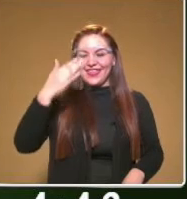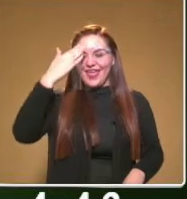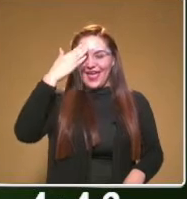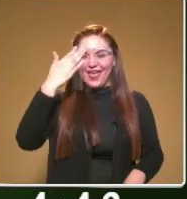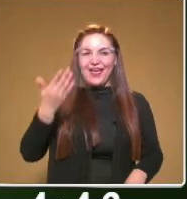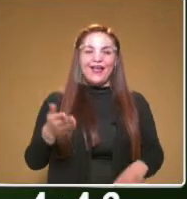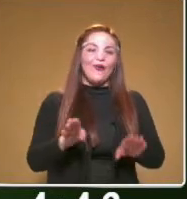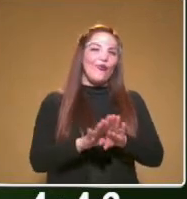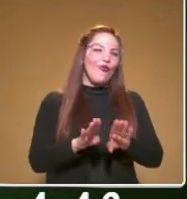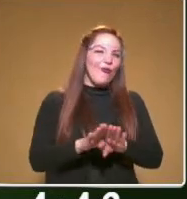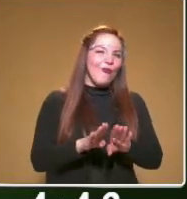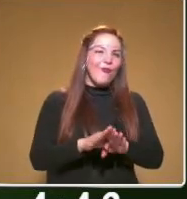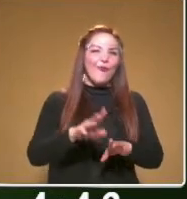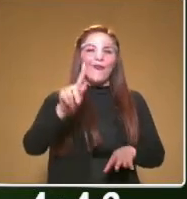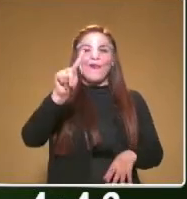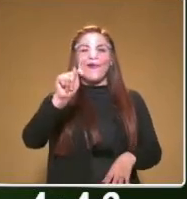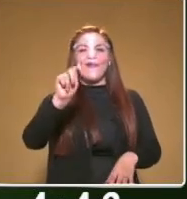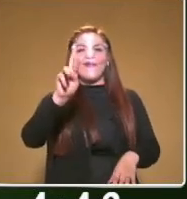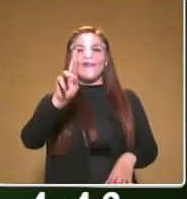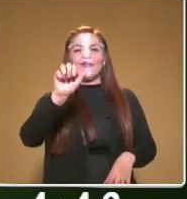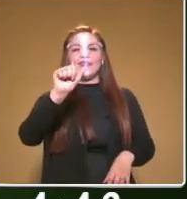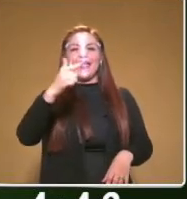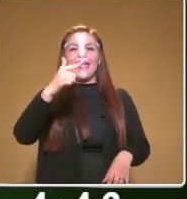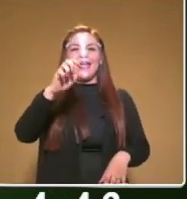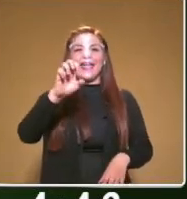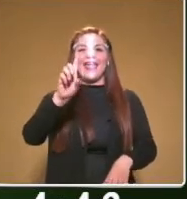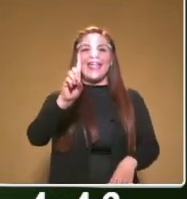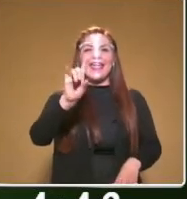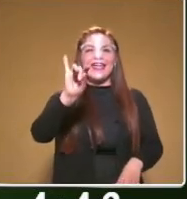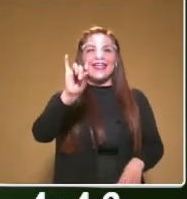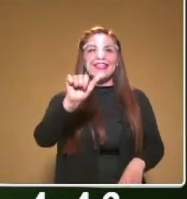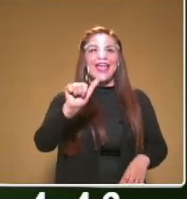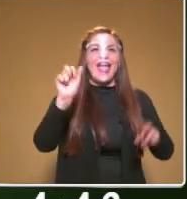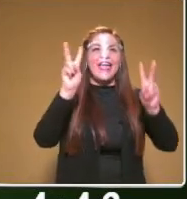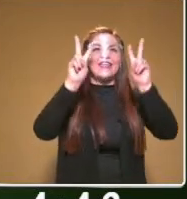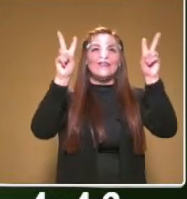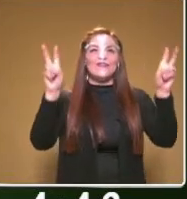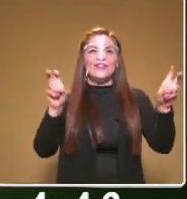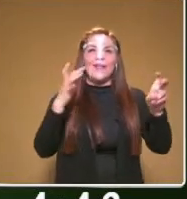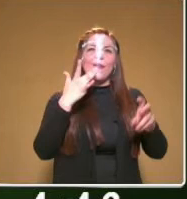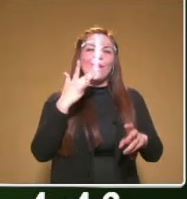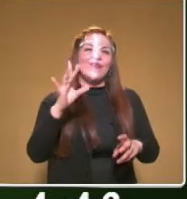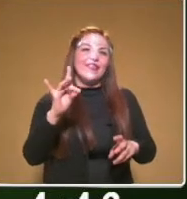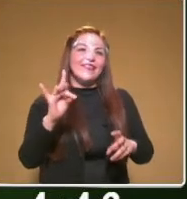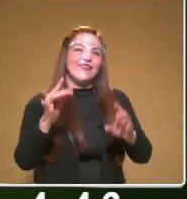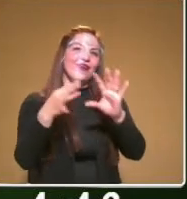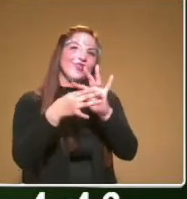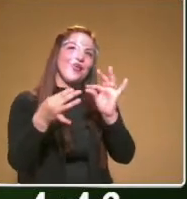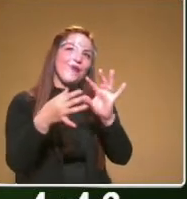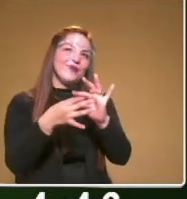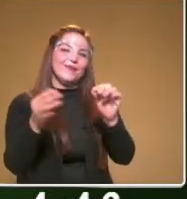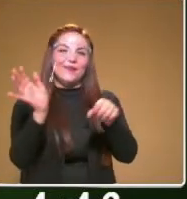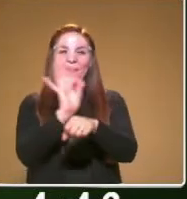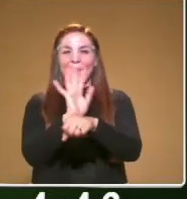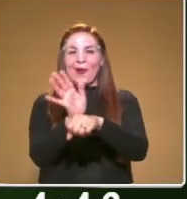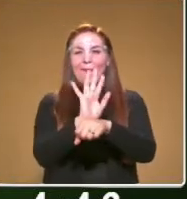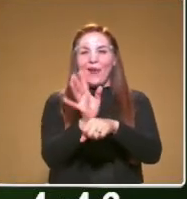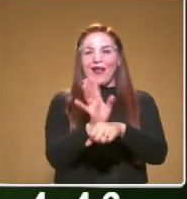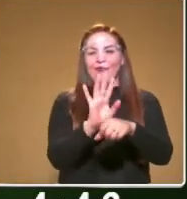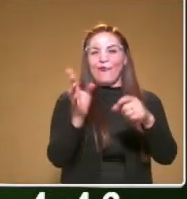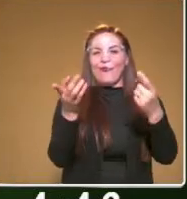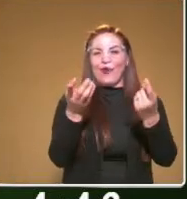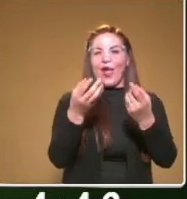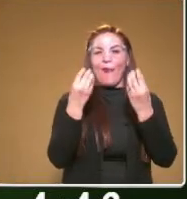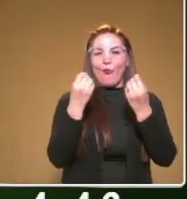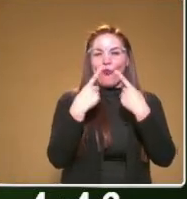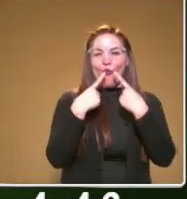se come? ¿Y qué hace? ¿Verdad? Es un tema muy sencillo que te lo vamos a explicar con una película muy, muy, muy famosa que a todos